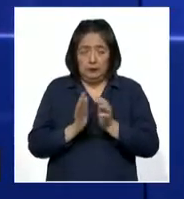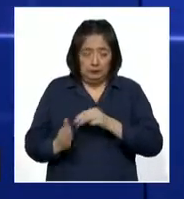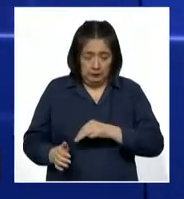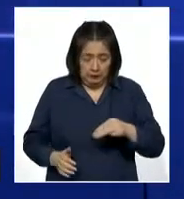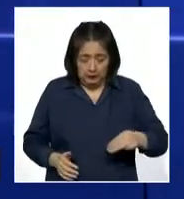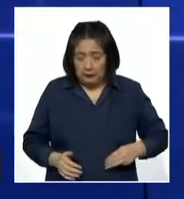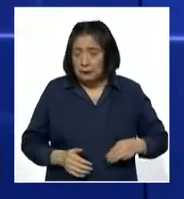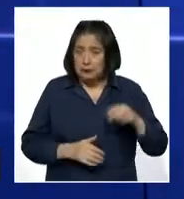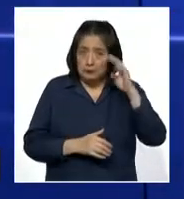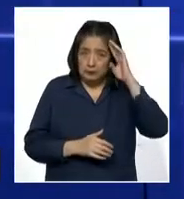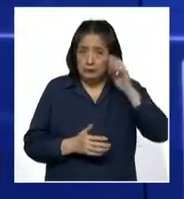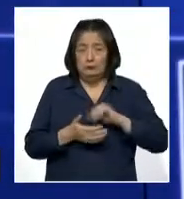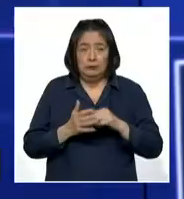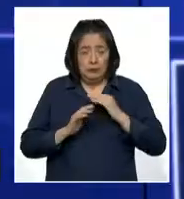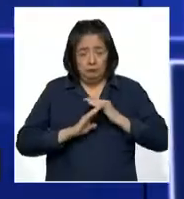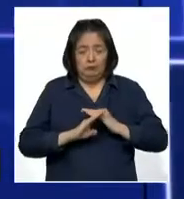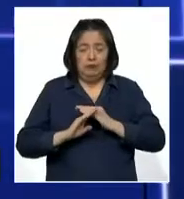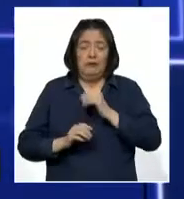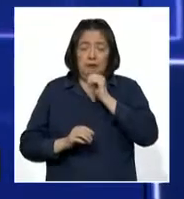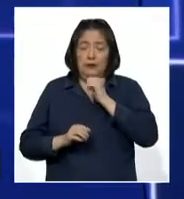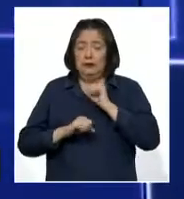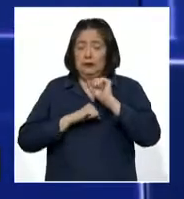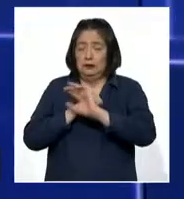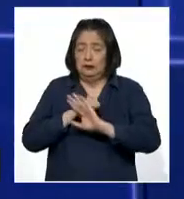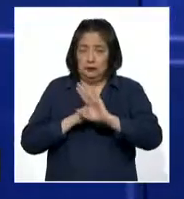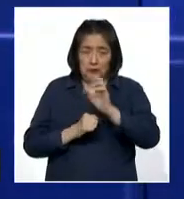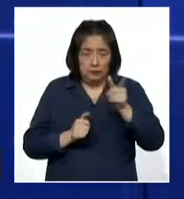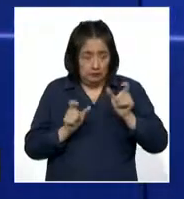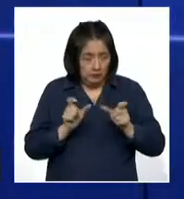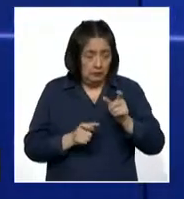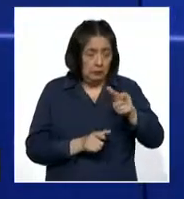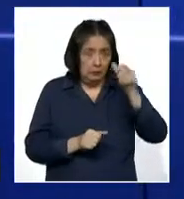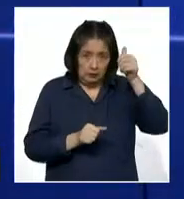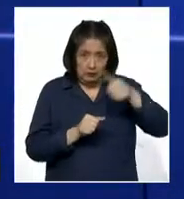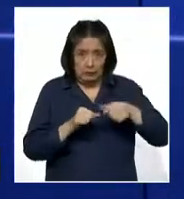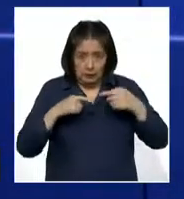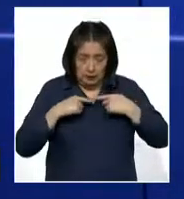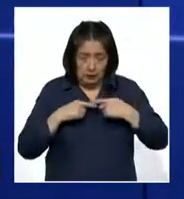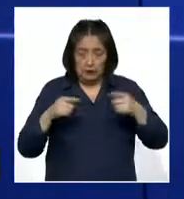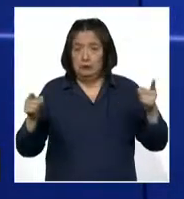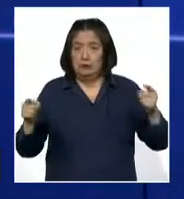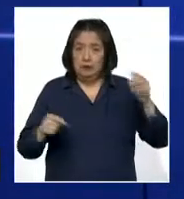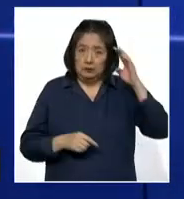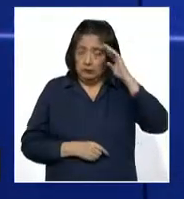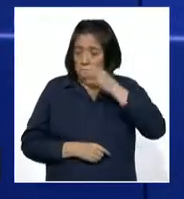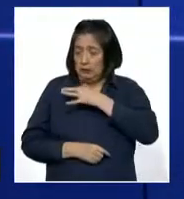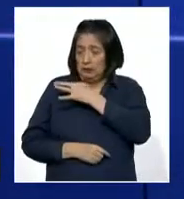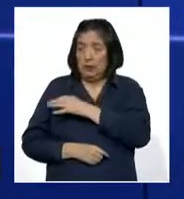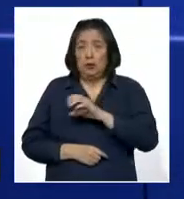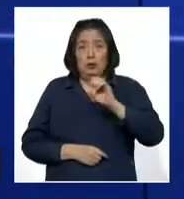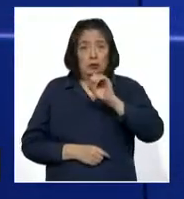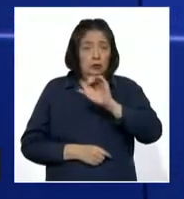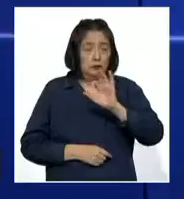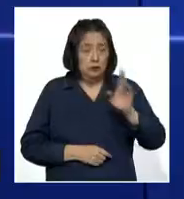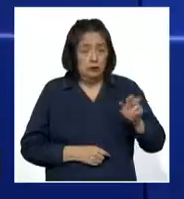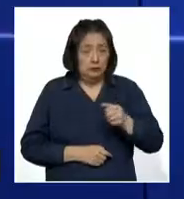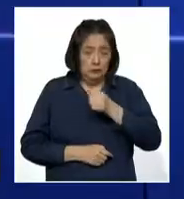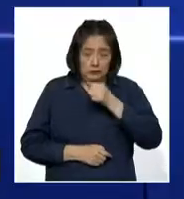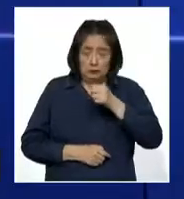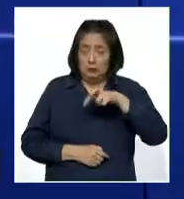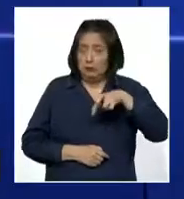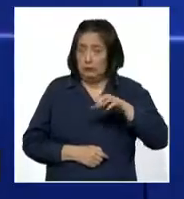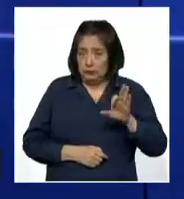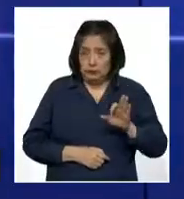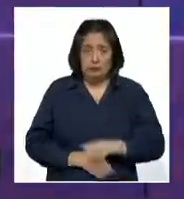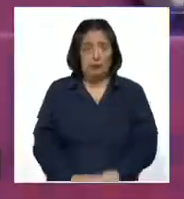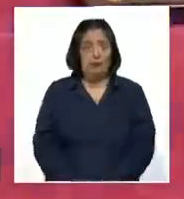del Interior para enfrentar la inseguridad ciudadana. Hay que recordar que esto fue anunciado por el general Óscar Arriola en una entrevista en Punto